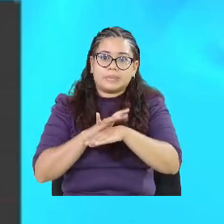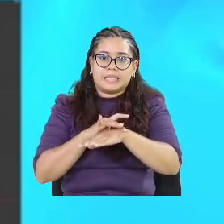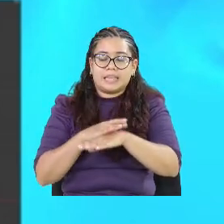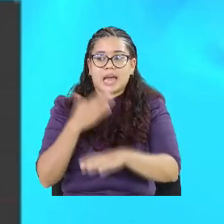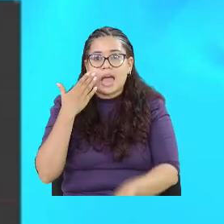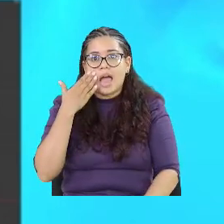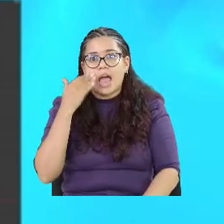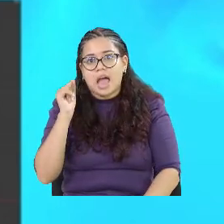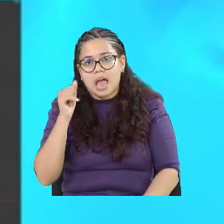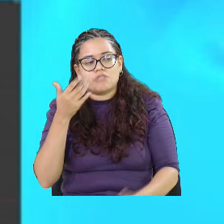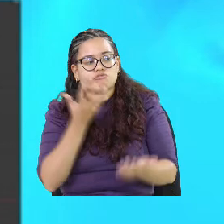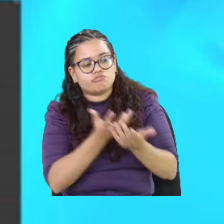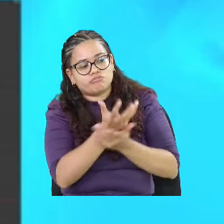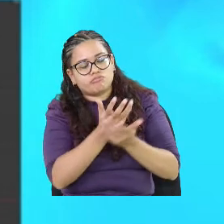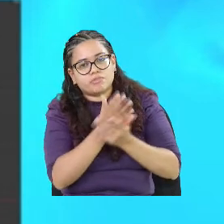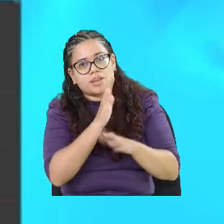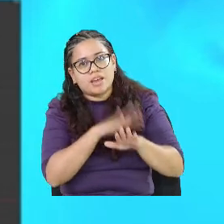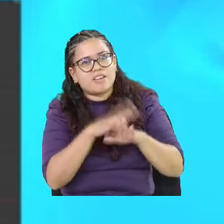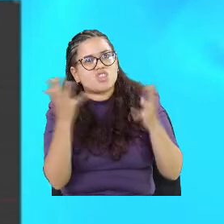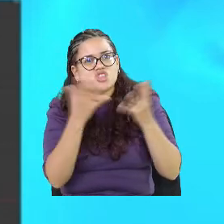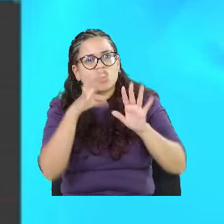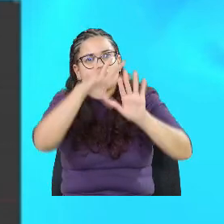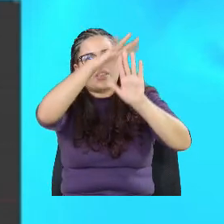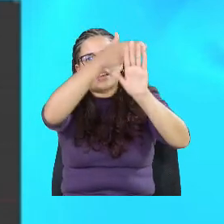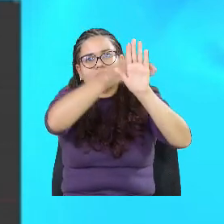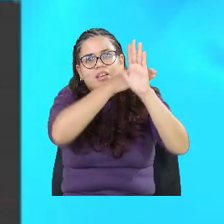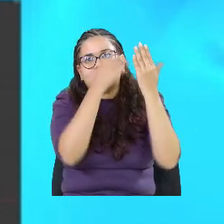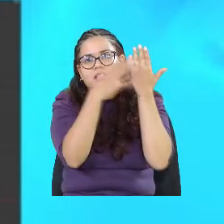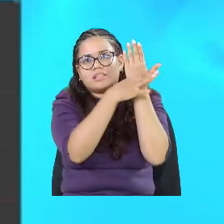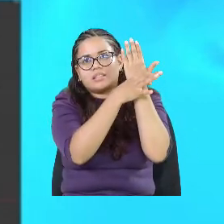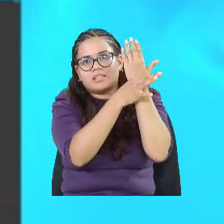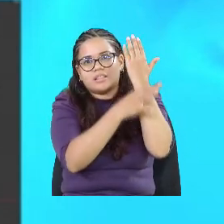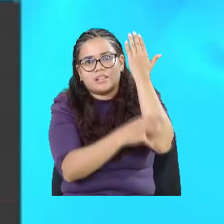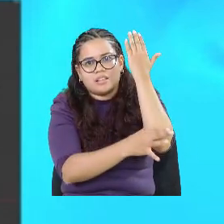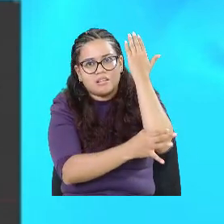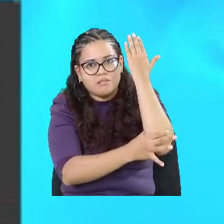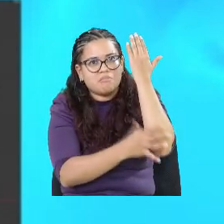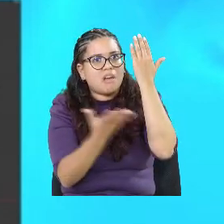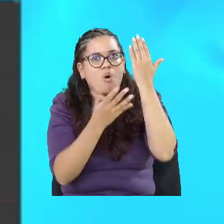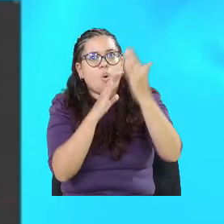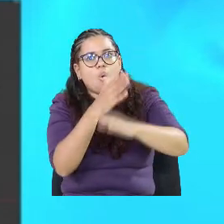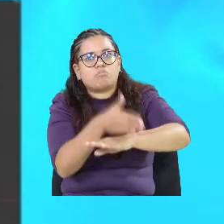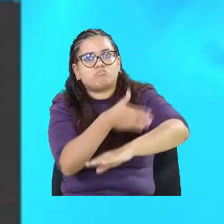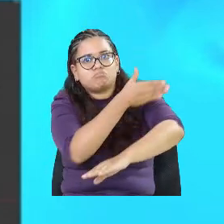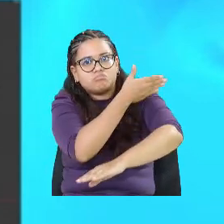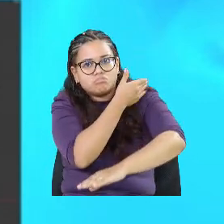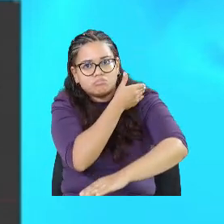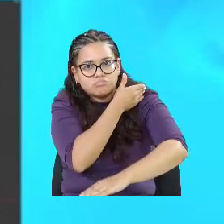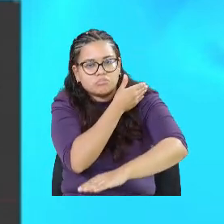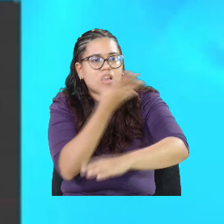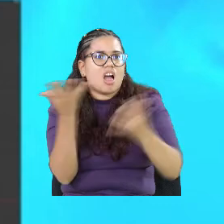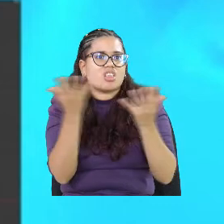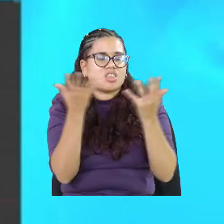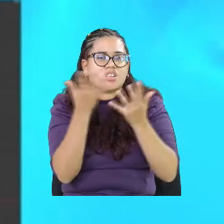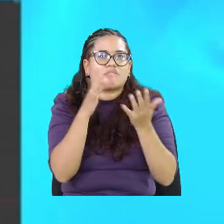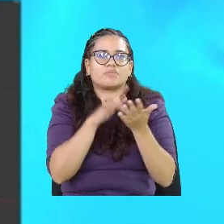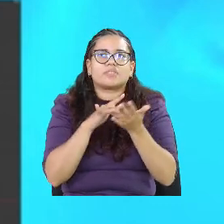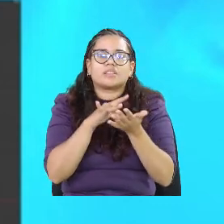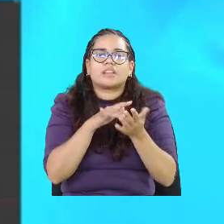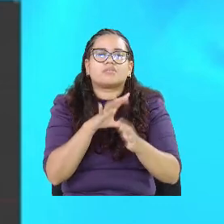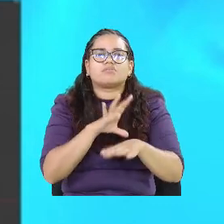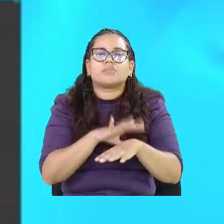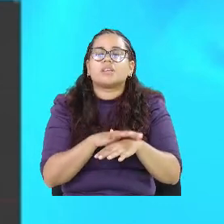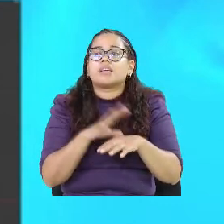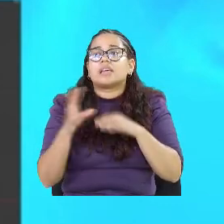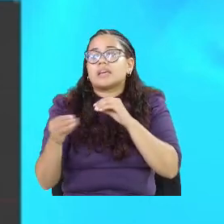doctora sugería de dónde a dónde va a ser la órtesis se dispone en la clínica médica y se